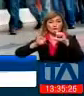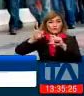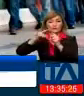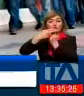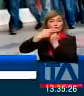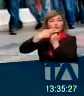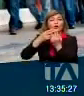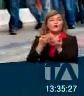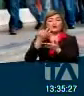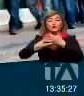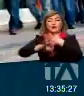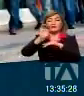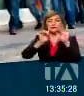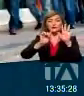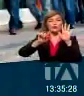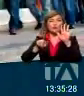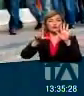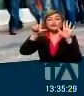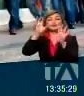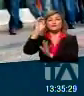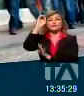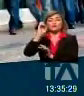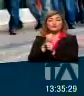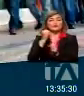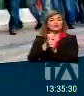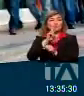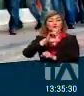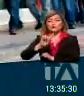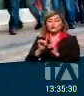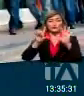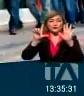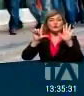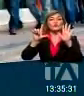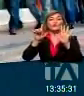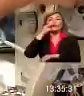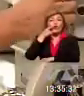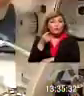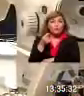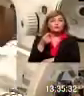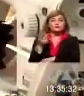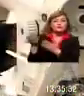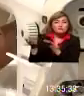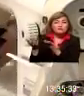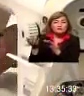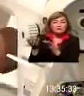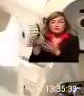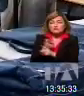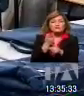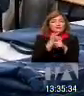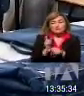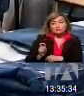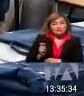Censos, alcanzan un 6,7% frente a un desempleo del 3,7% en los hombres. A esto se suma una diferencia